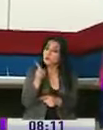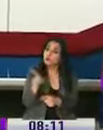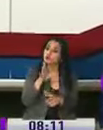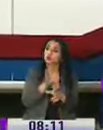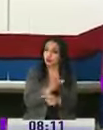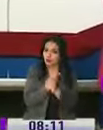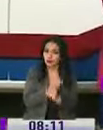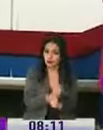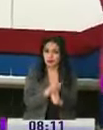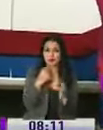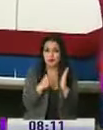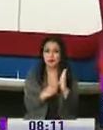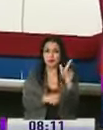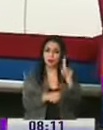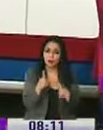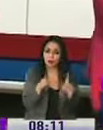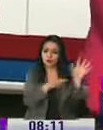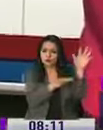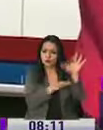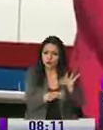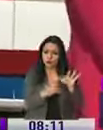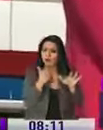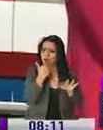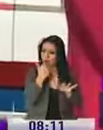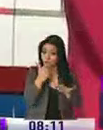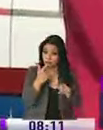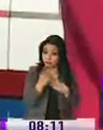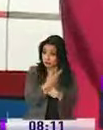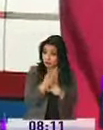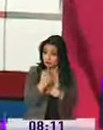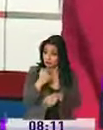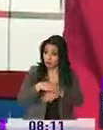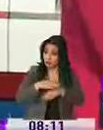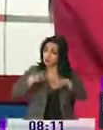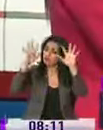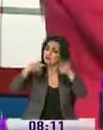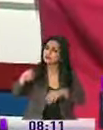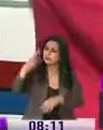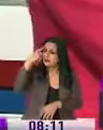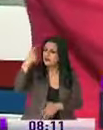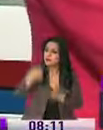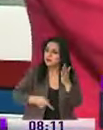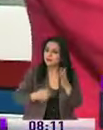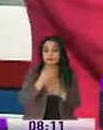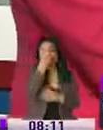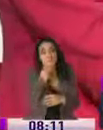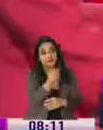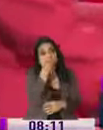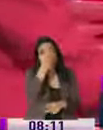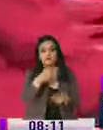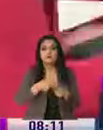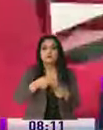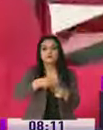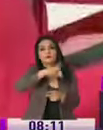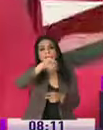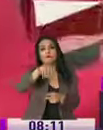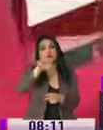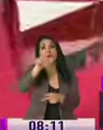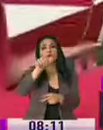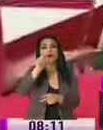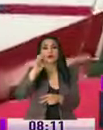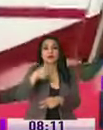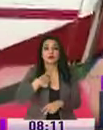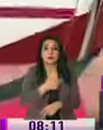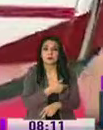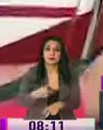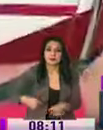para evitar que haya siniestros en el invierno? ¿Qué le parece? Sí, buenos días. Mi nombre es Juana Márquez, soy dirigente del barrio